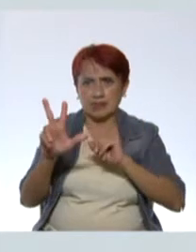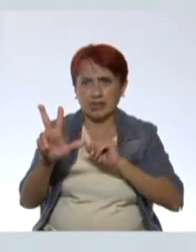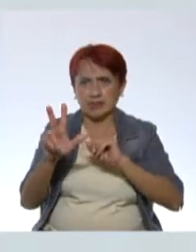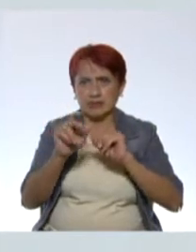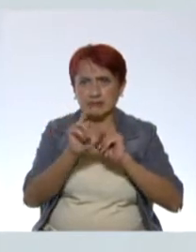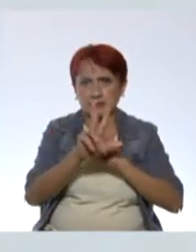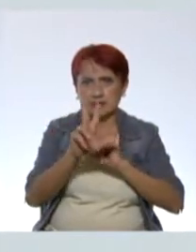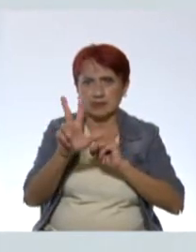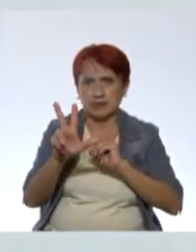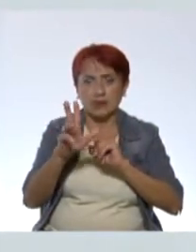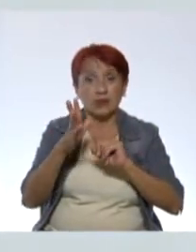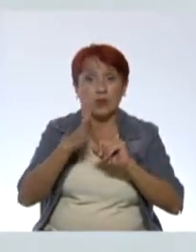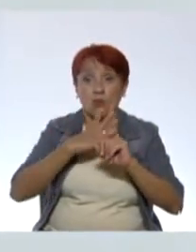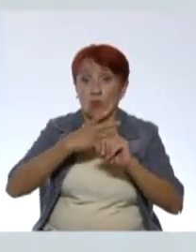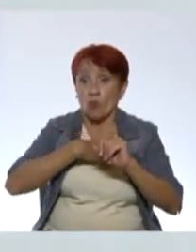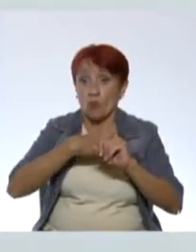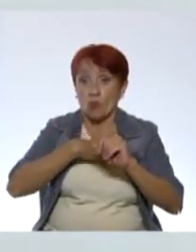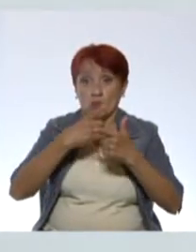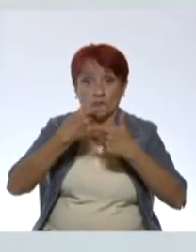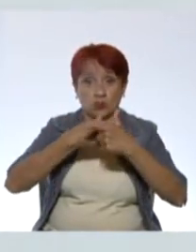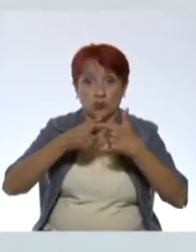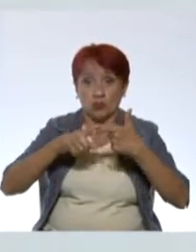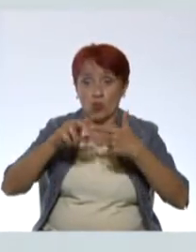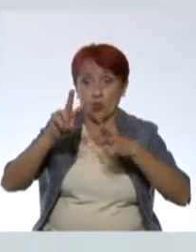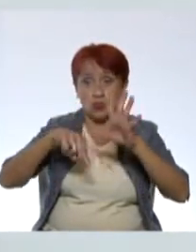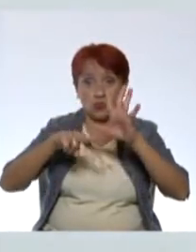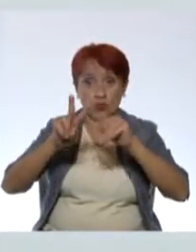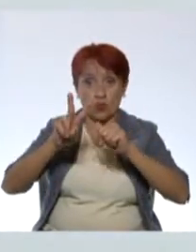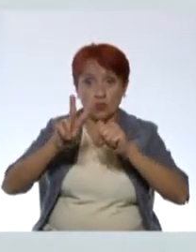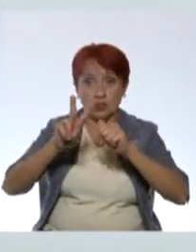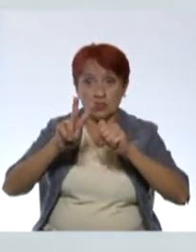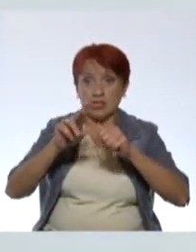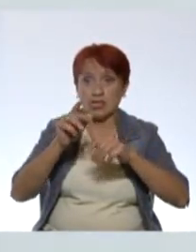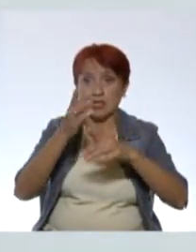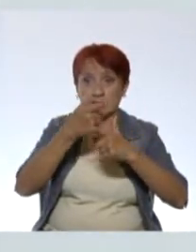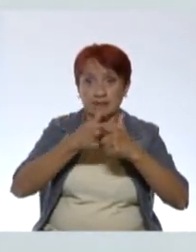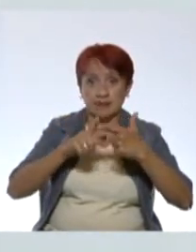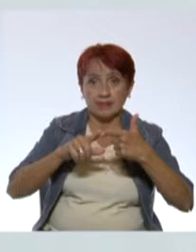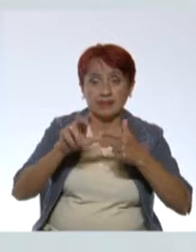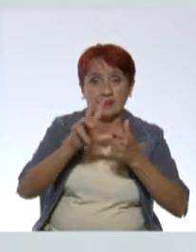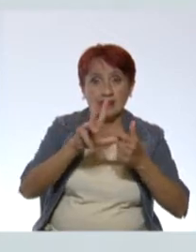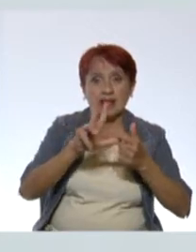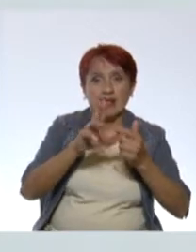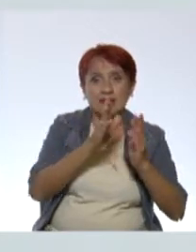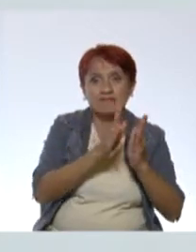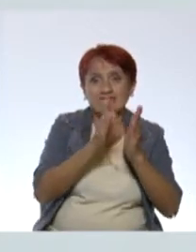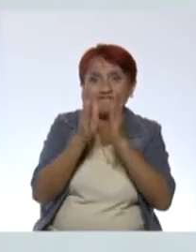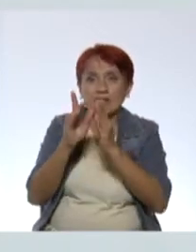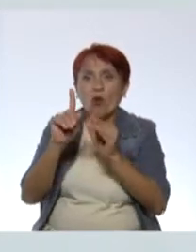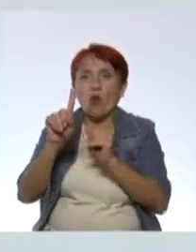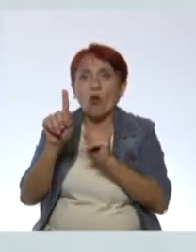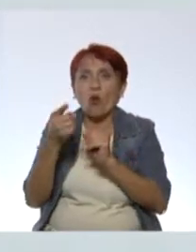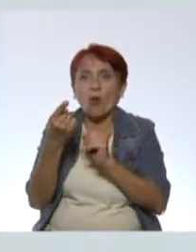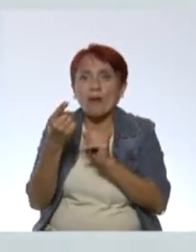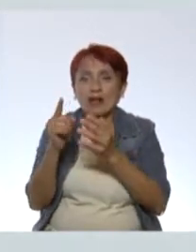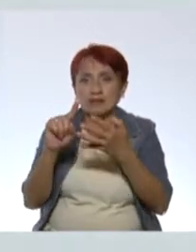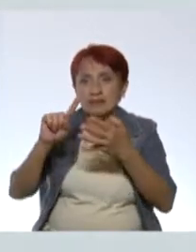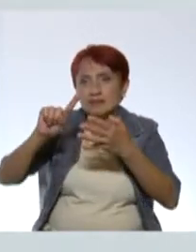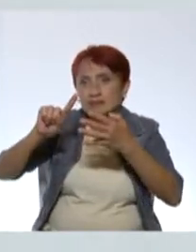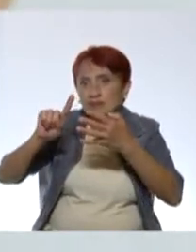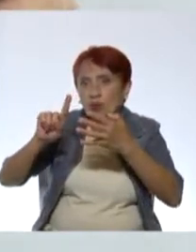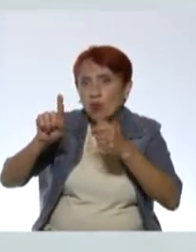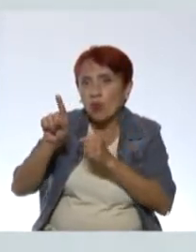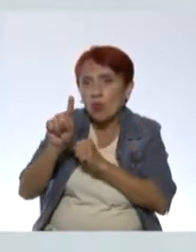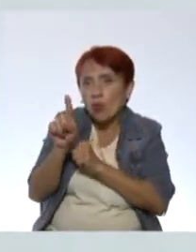estarían quedando 3. No puedo dividir 2 entre 3, entonces coloco una coma, agrego un decimal. Un número